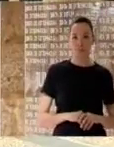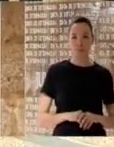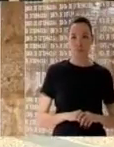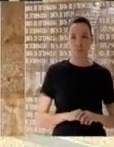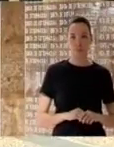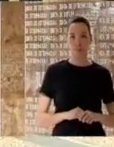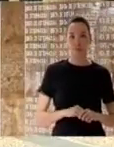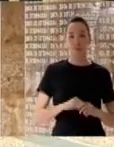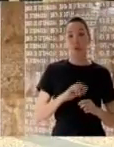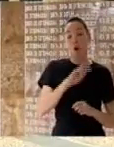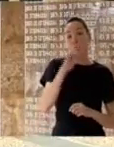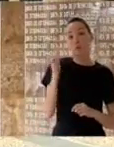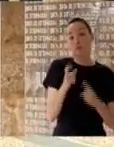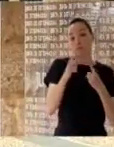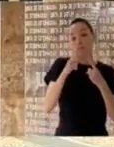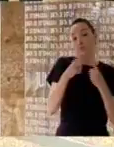Eso tendrán que ser ellos.